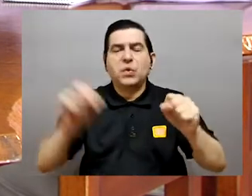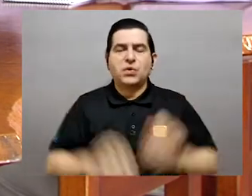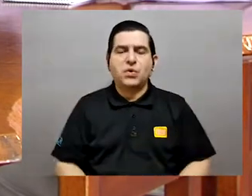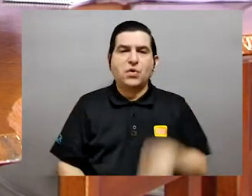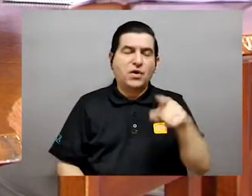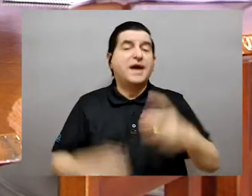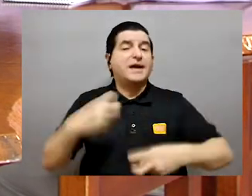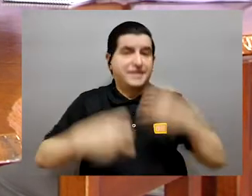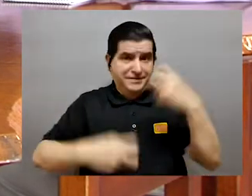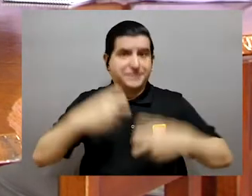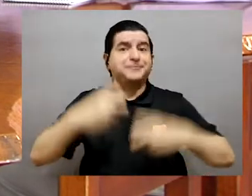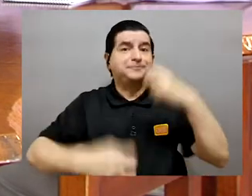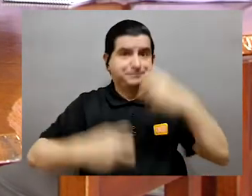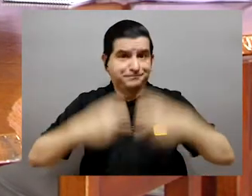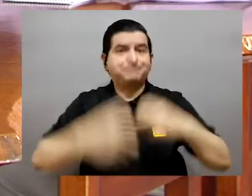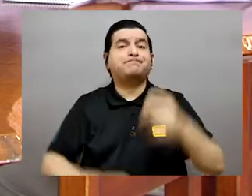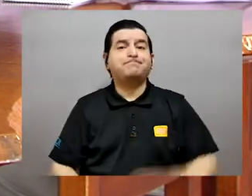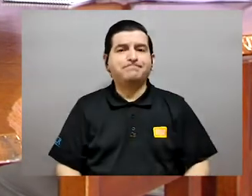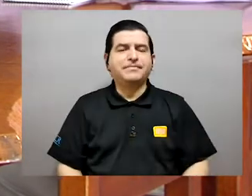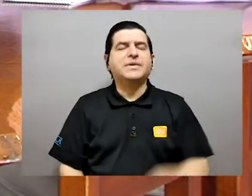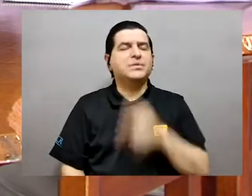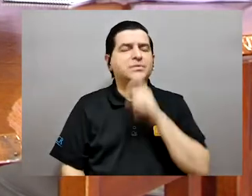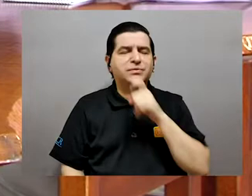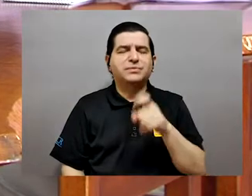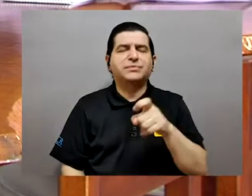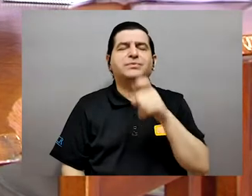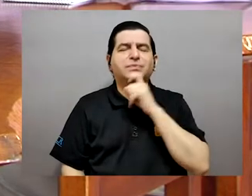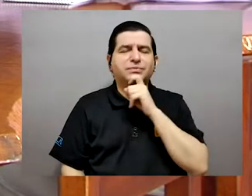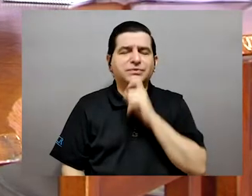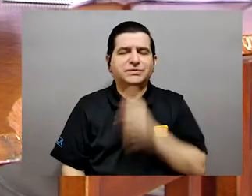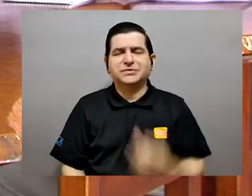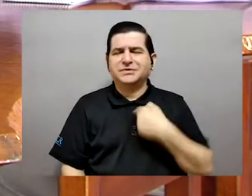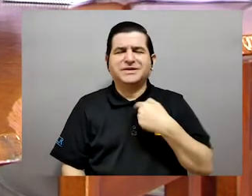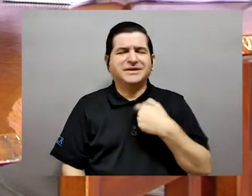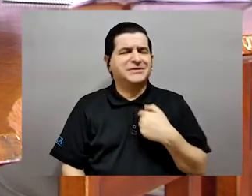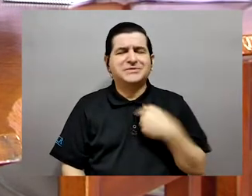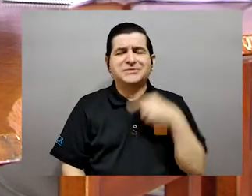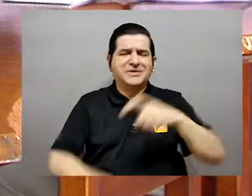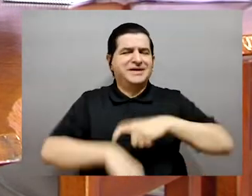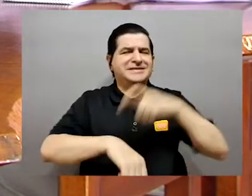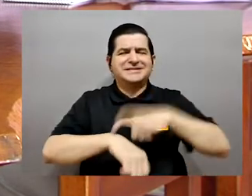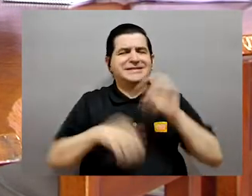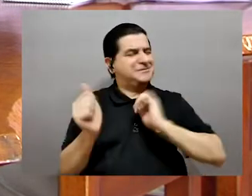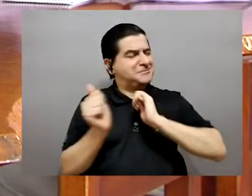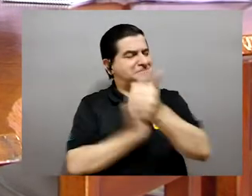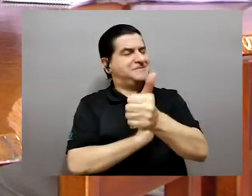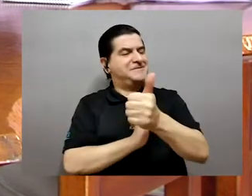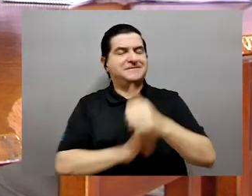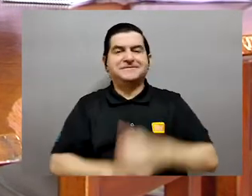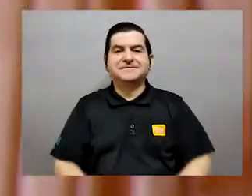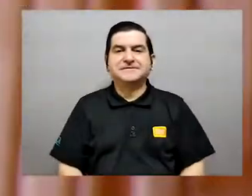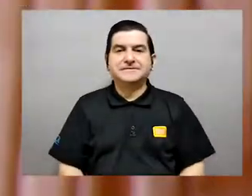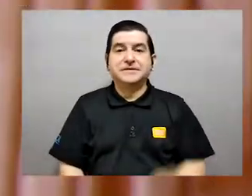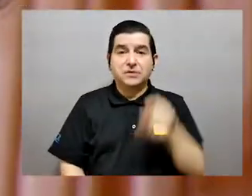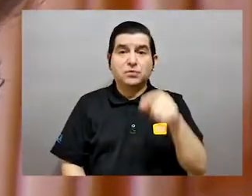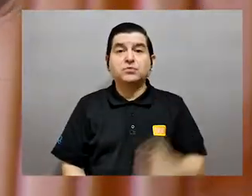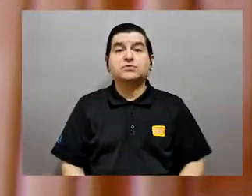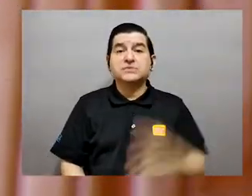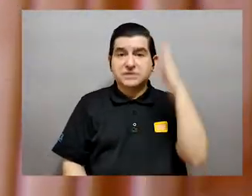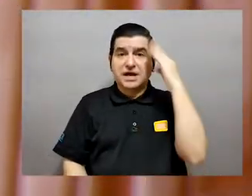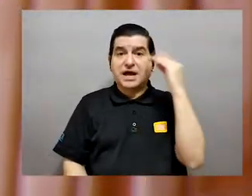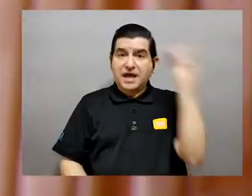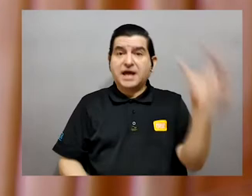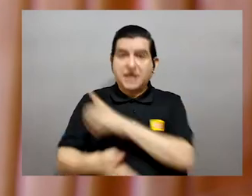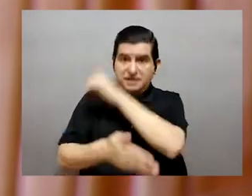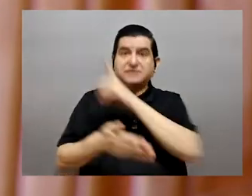con mucho entusiasmo, con mucha pasión, de cualquier trabajo que me dieran. Pero no me daban trabajo en la panadería porque era muy niño, muy pequeño. Pero había una maestra